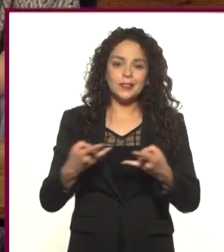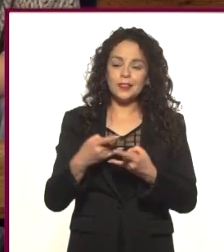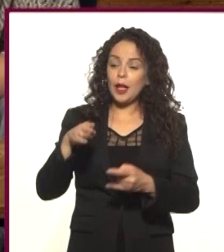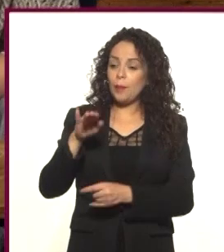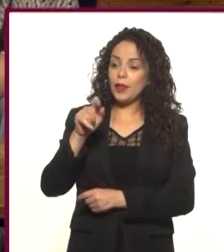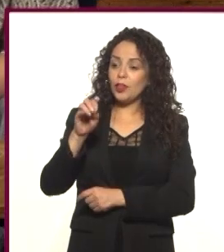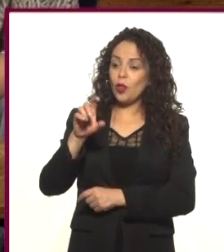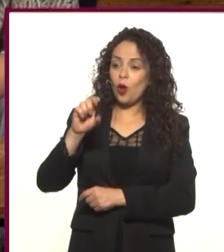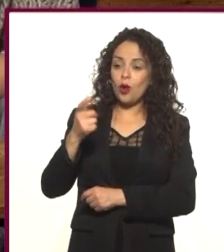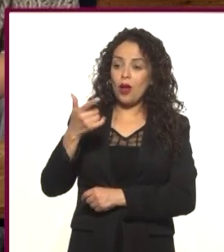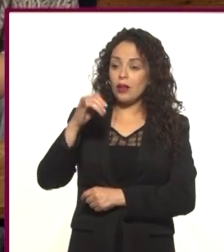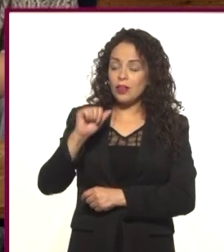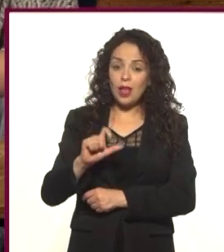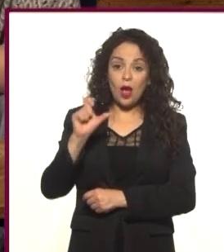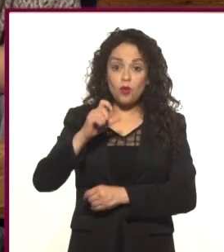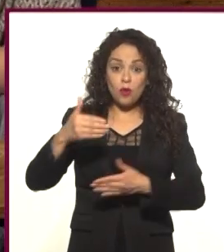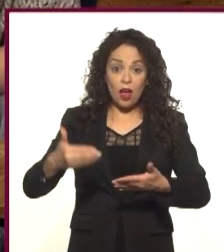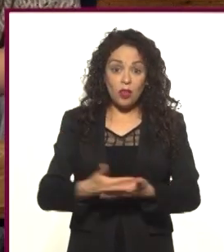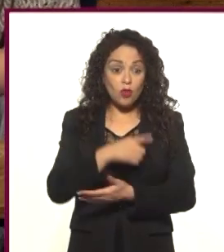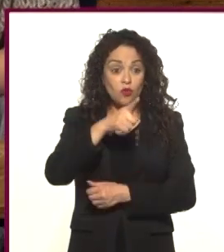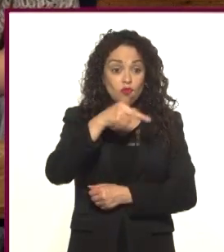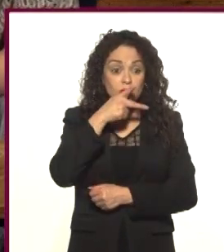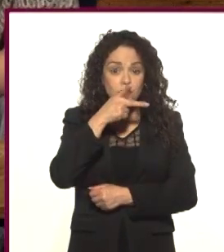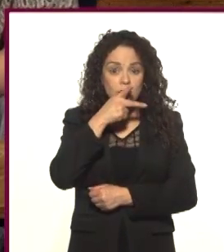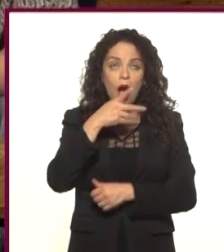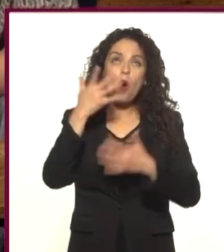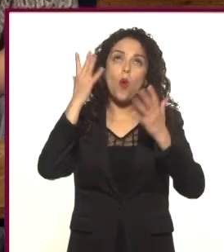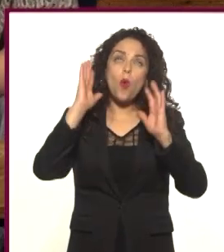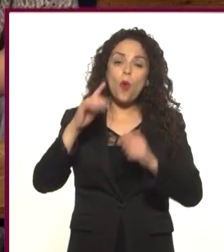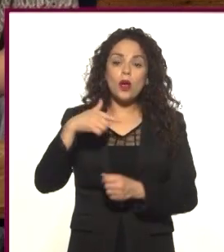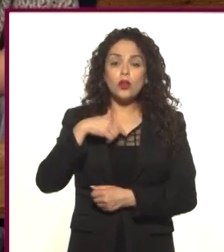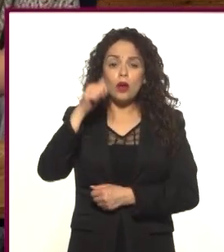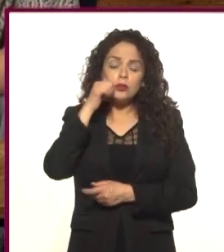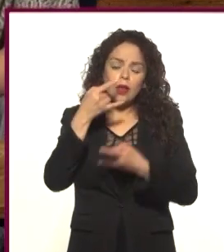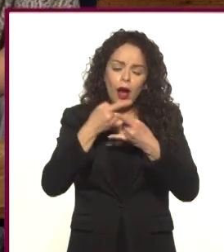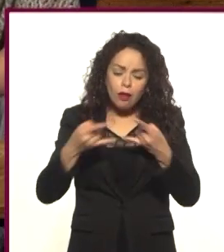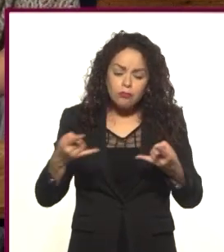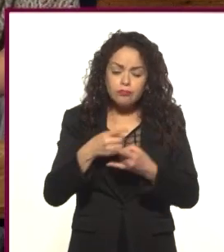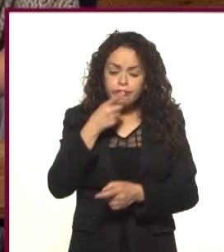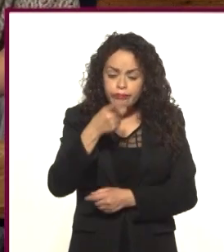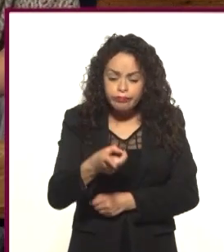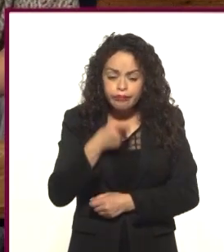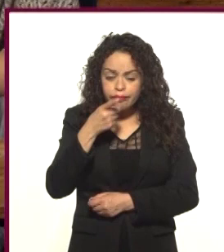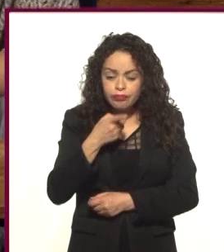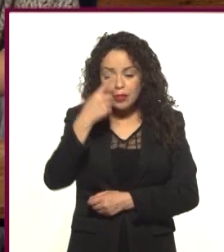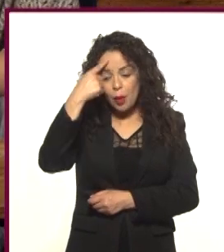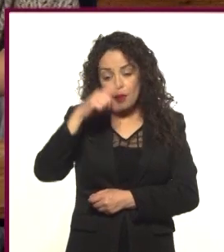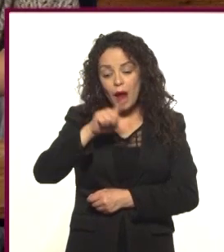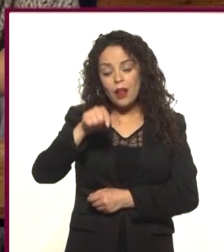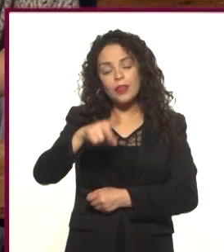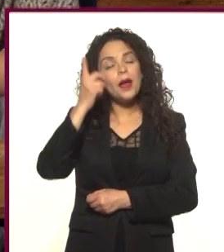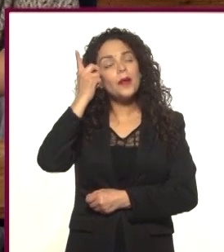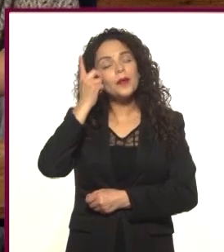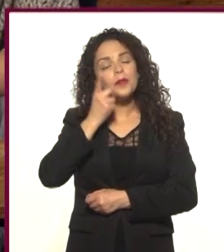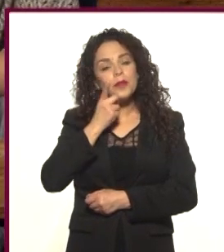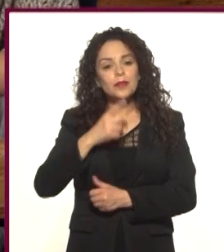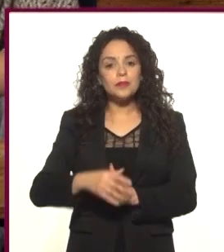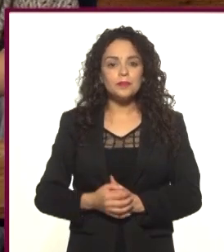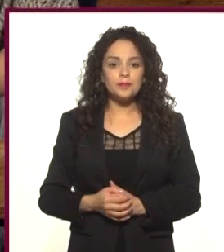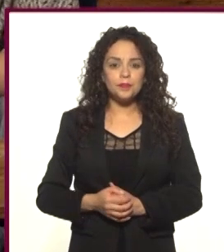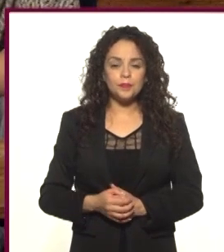la mitología. Y cuando nació tu papá, hoy se las leíamos antes de que se fuera a dormir.